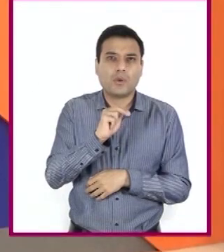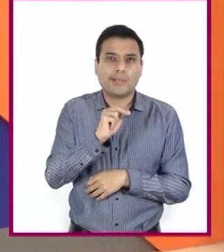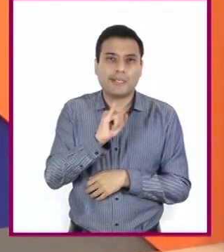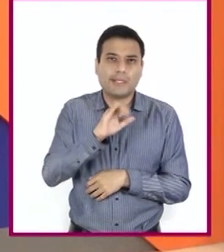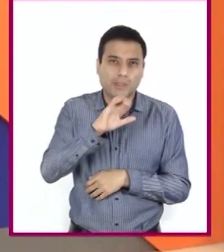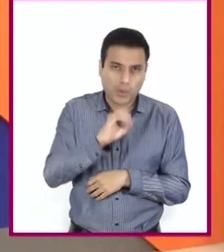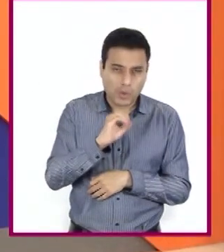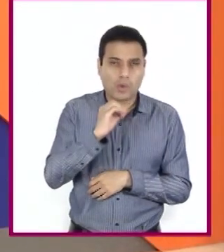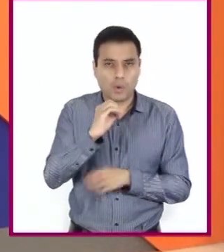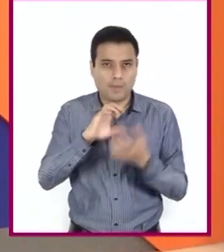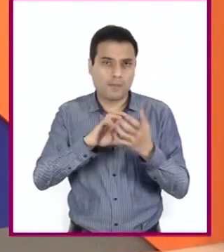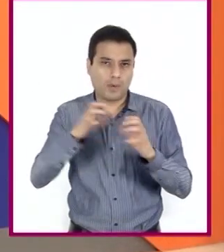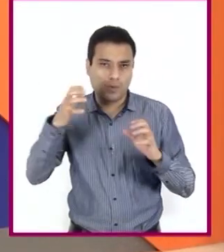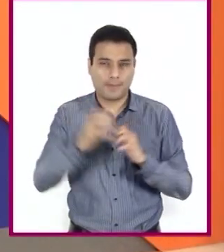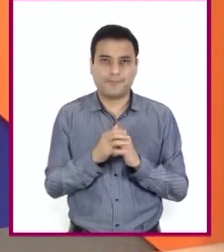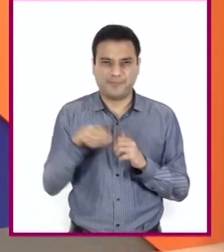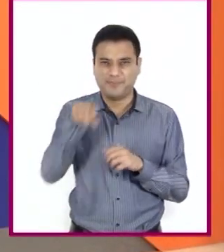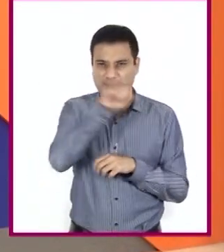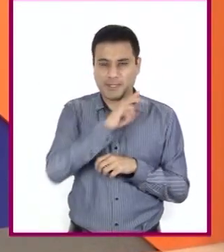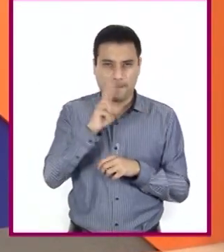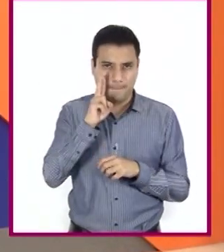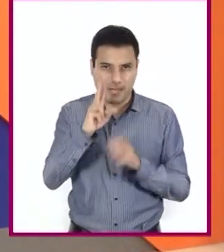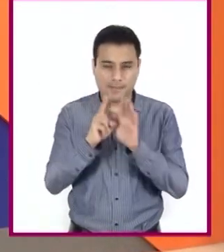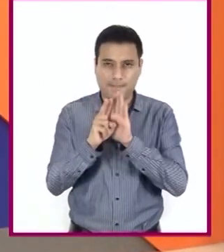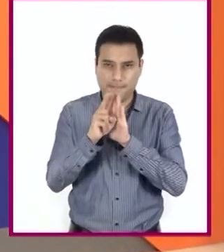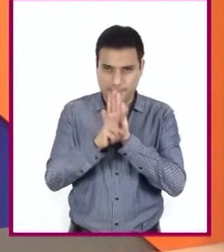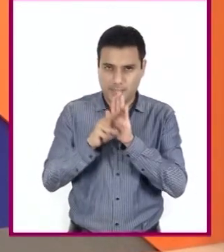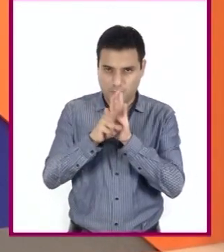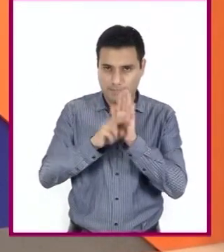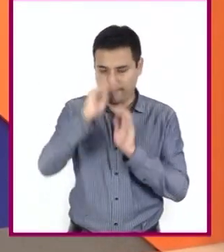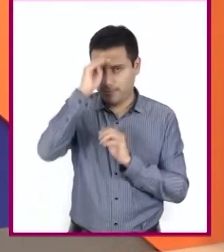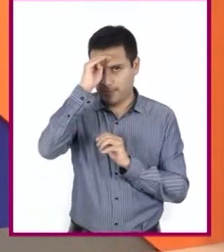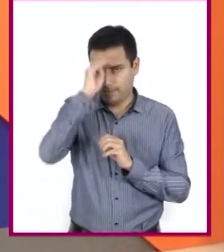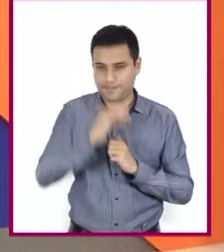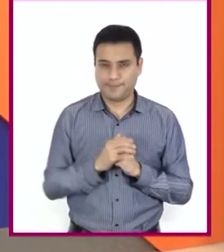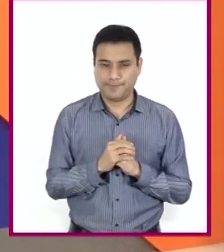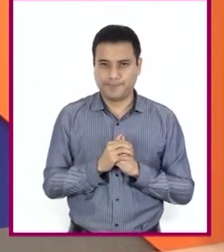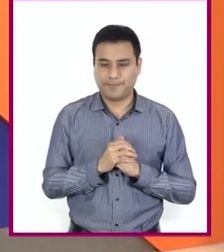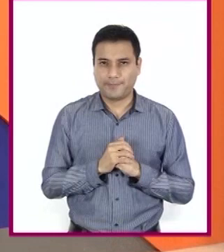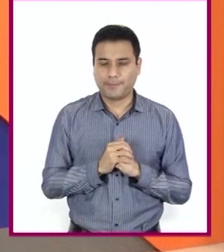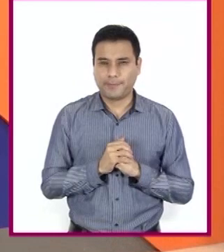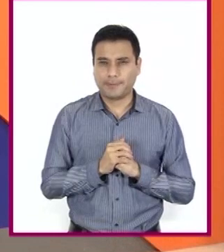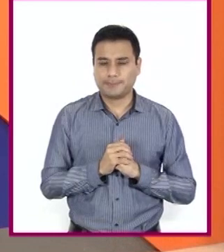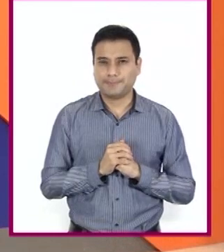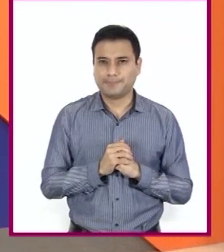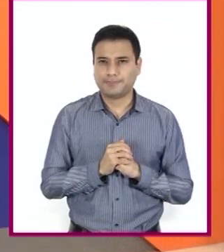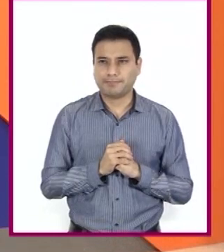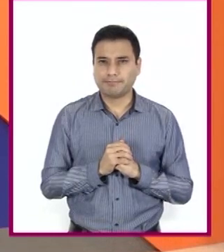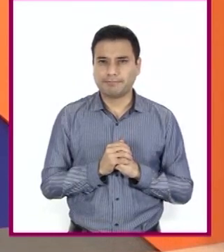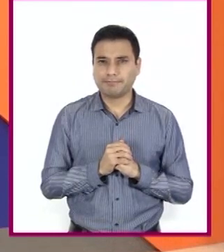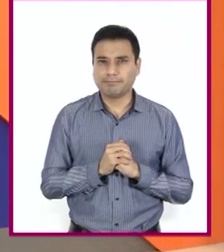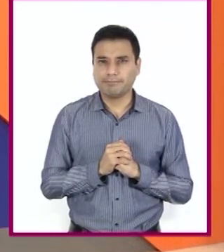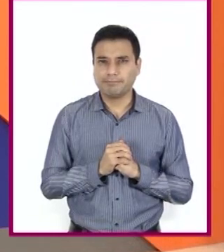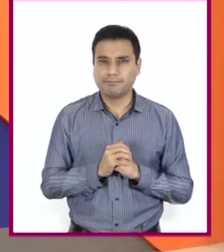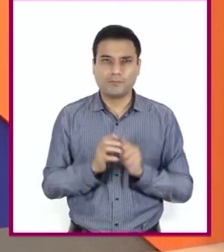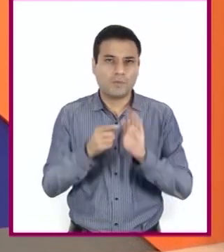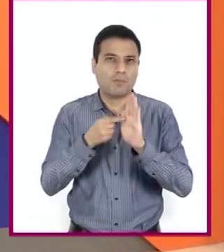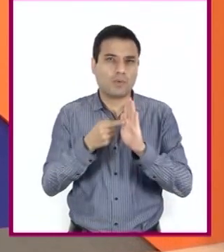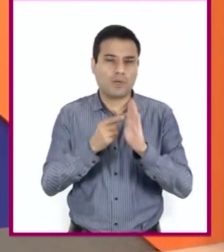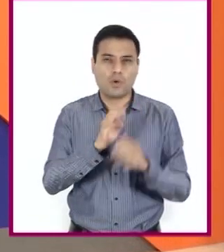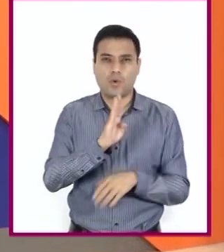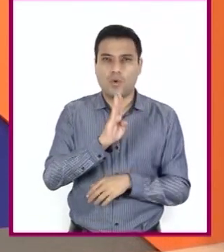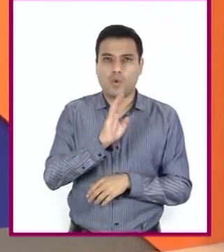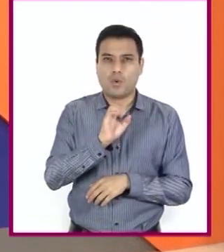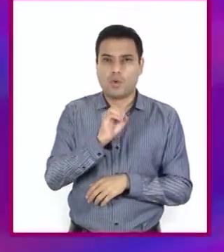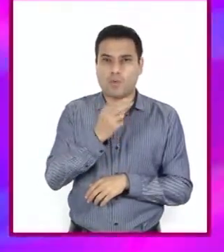molecular. Observen con atención el video y reflexionen. ¿Qué semejanzas y diferencias existen entre el modelo de Bohr y